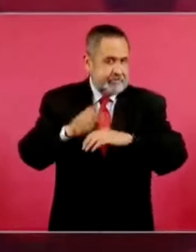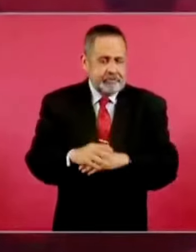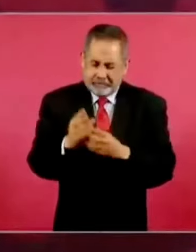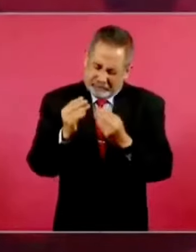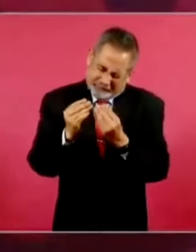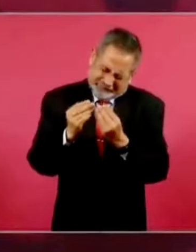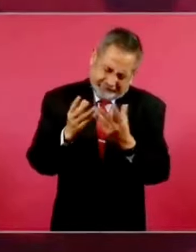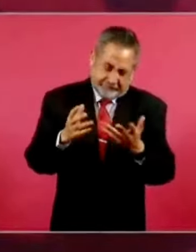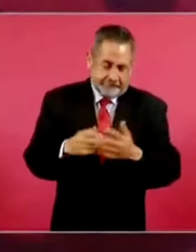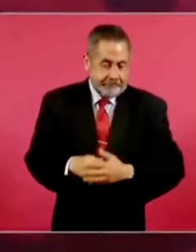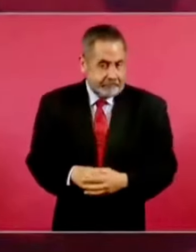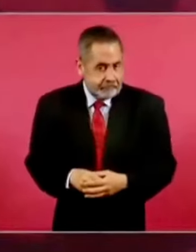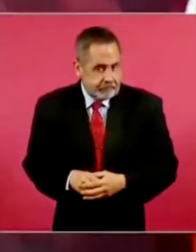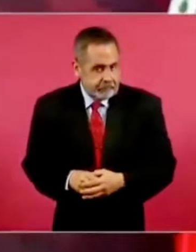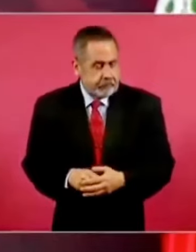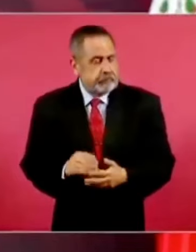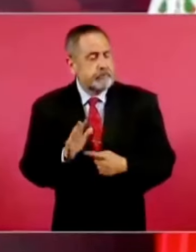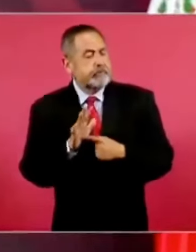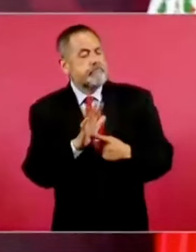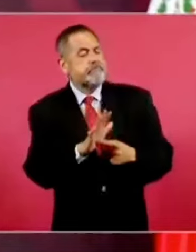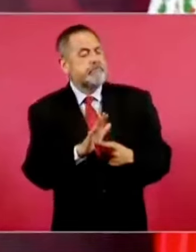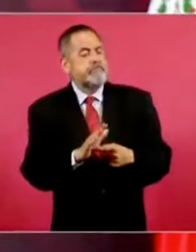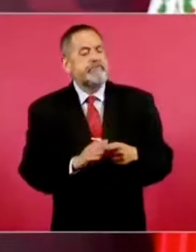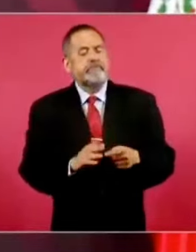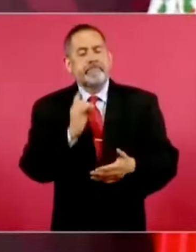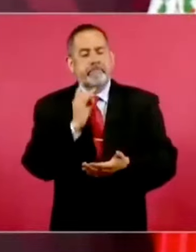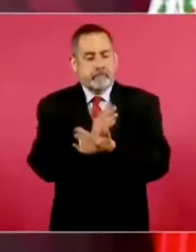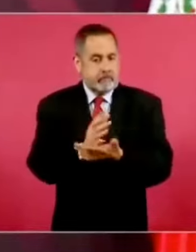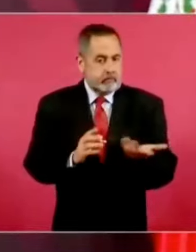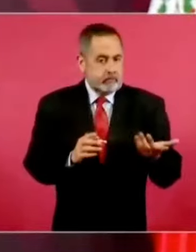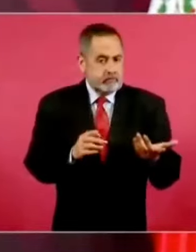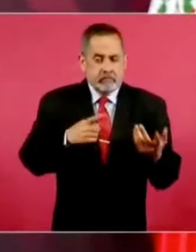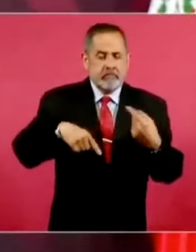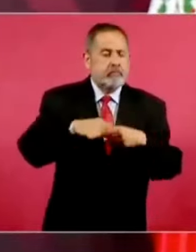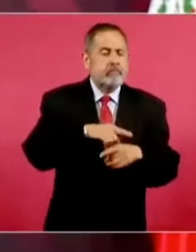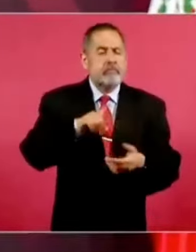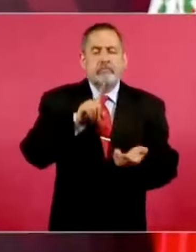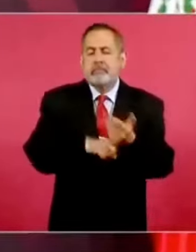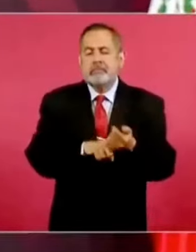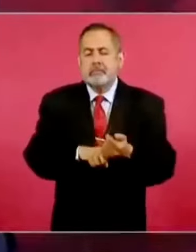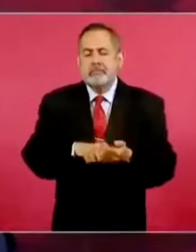Muchísimo dinero. Entonces se demostró de que todo estaba pagado.